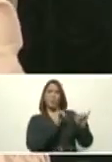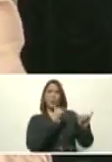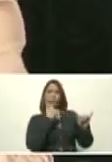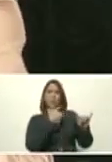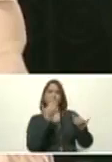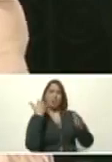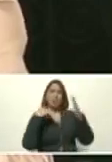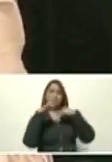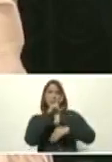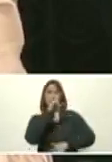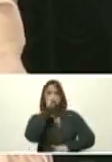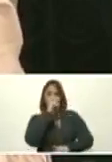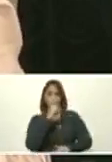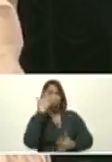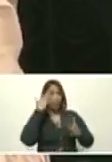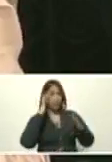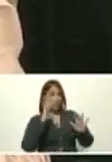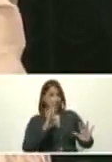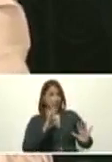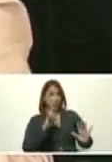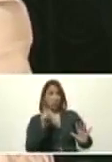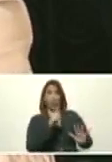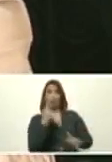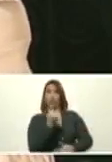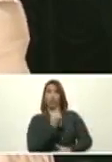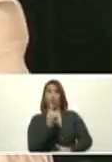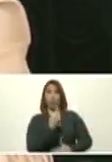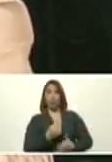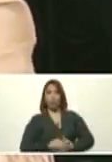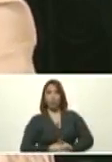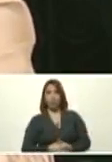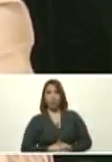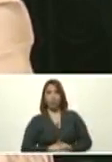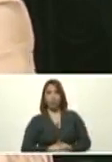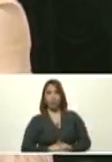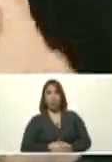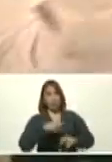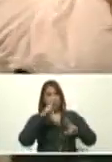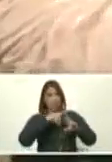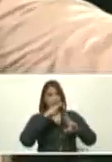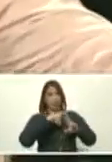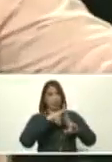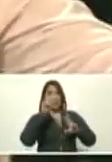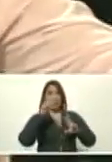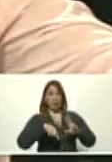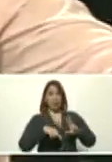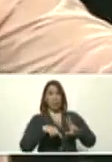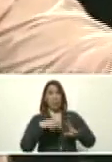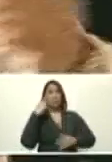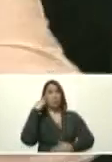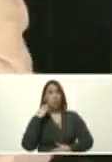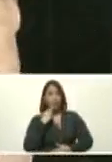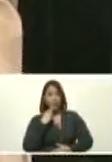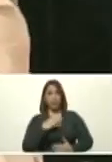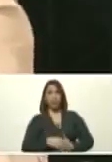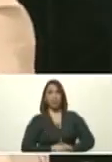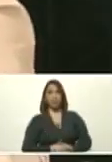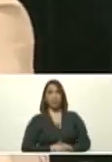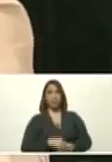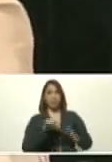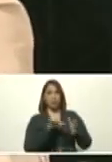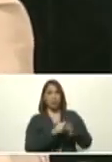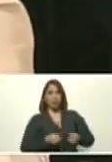3 años, pretendieron no solo por el Táchira, también por Bolívar, donde se